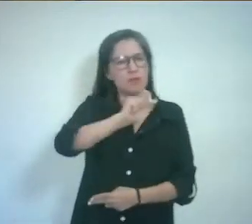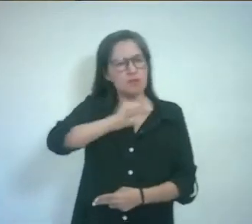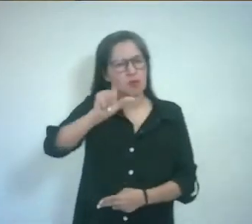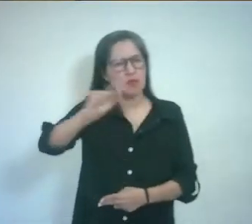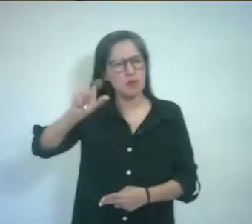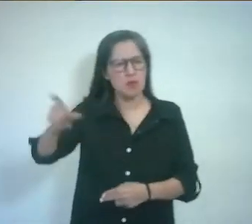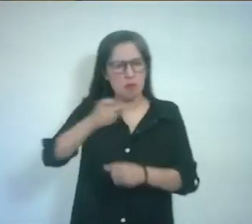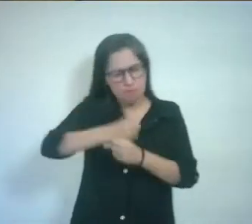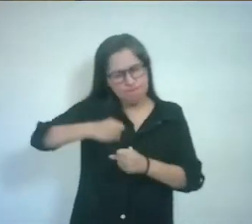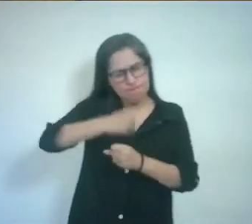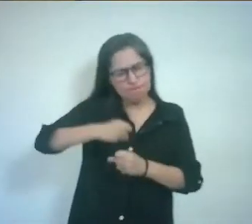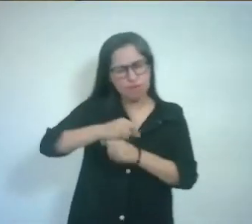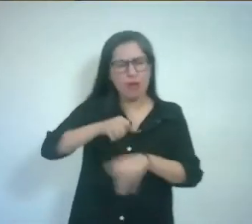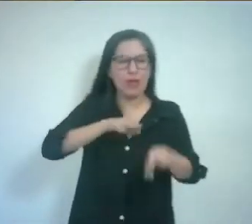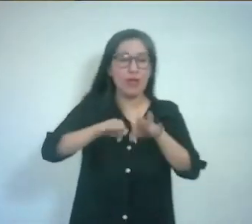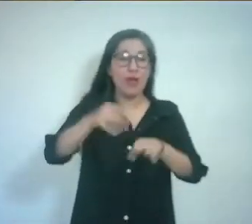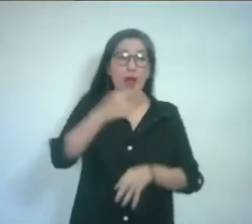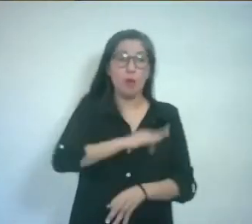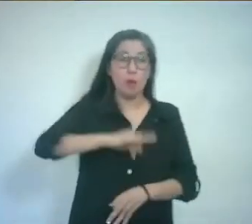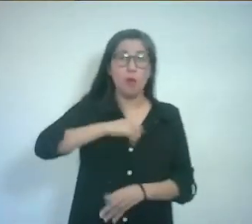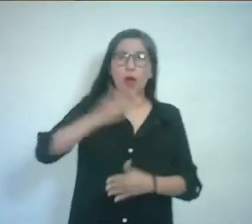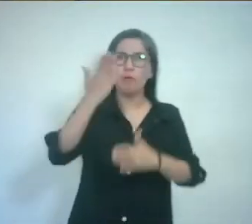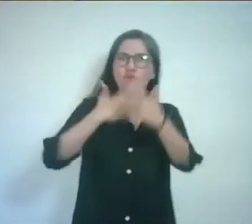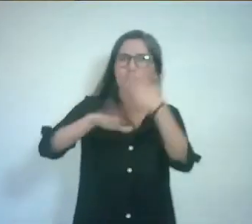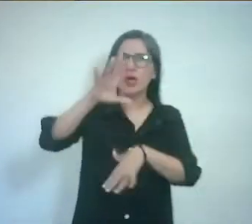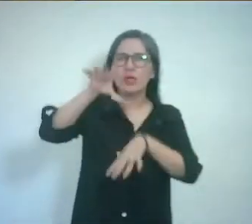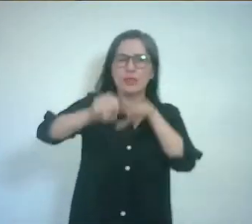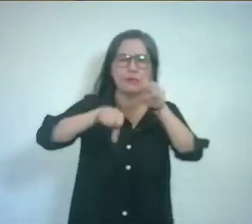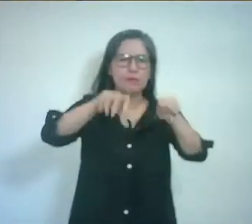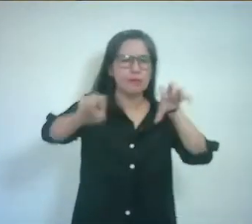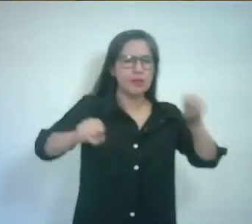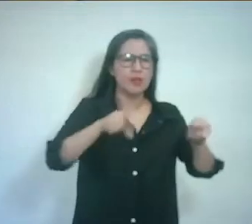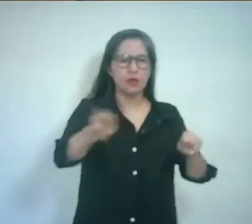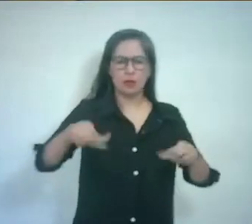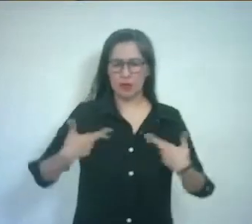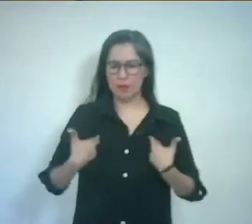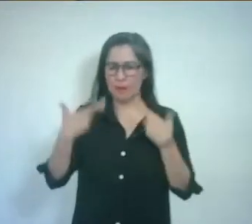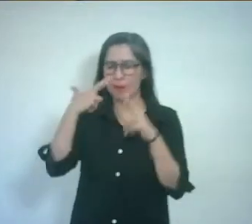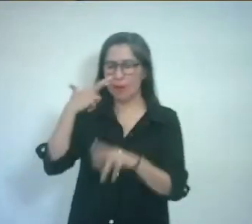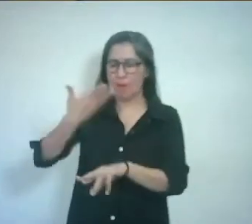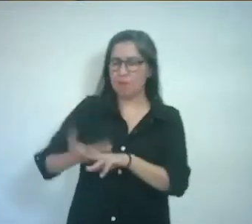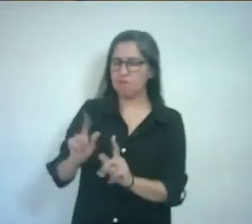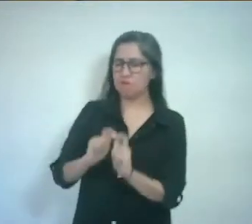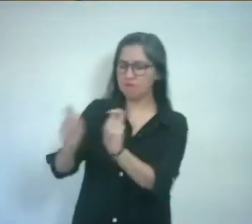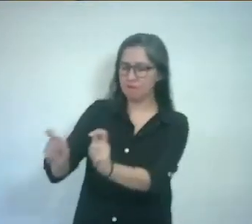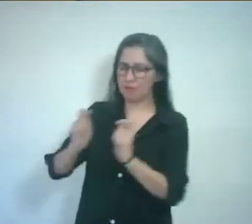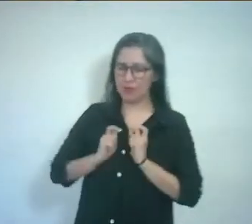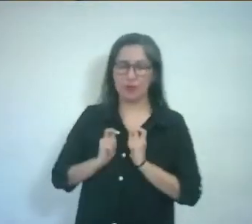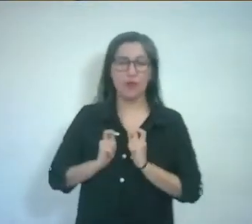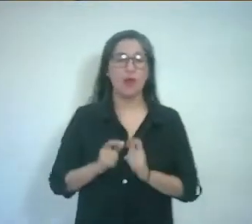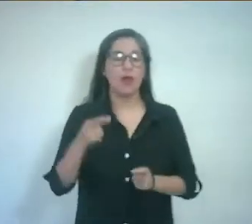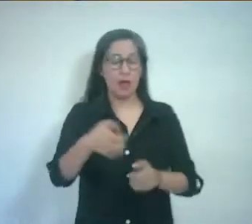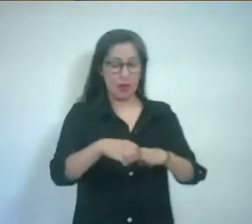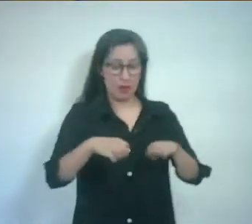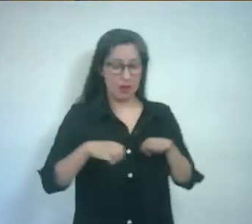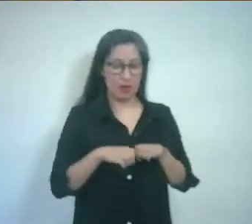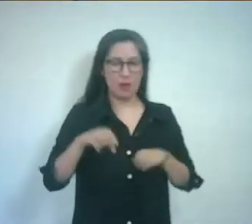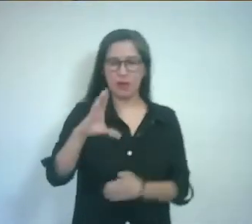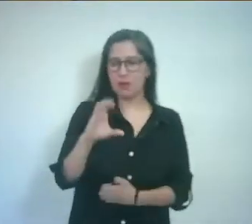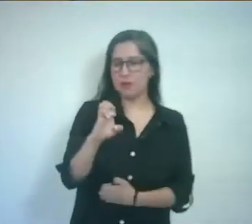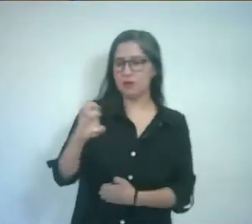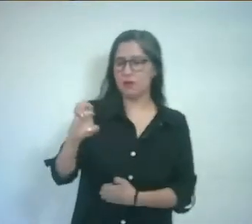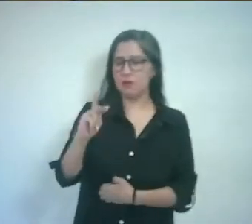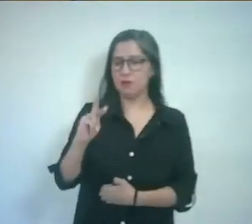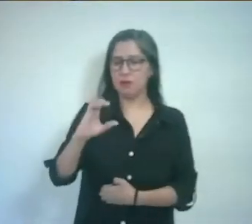sabiendo los alcances que como funcionarias y funcionarios electorales tenemos. En el equipo del Consejo Estatal Electoral y de